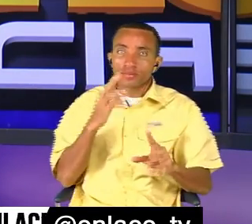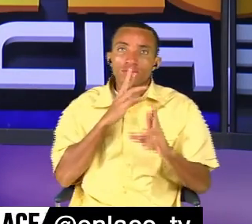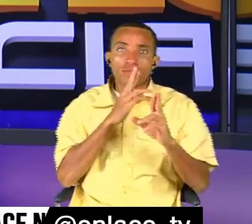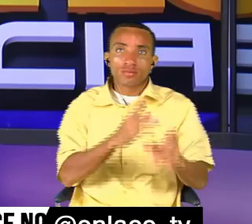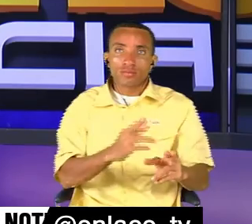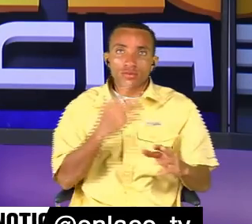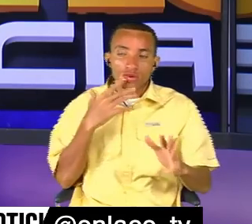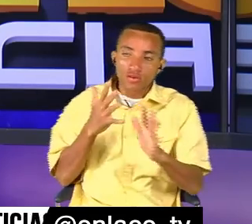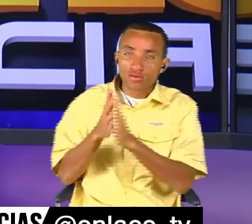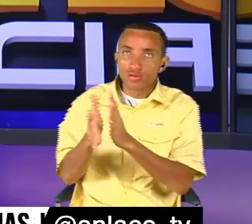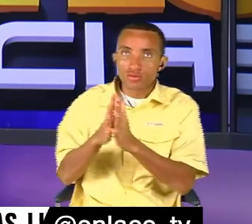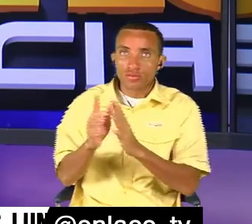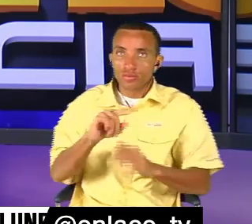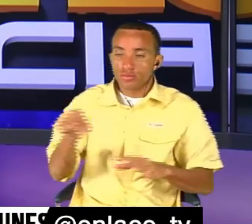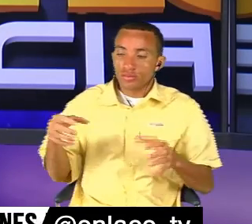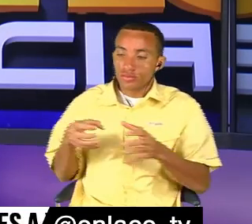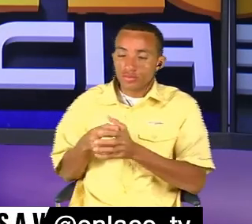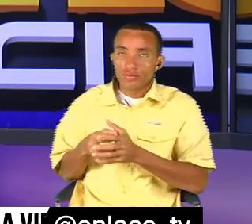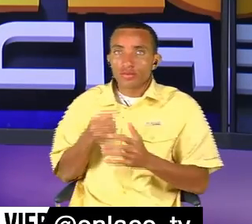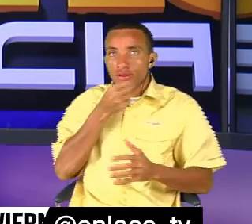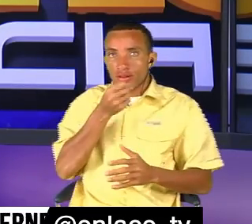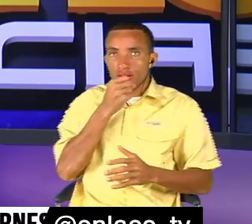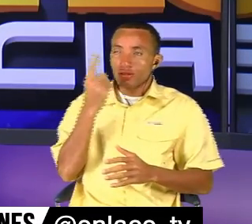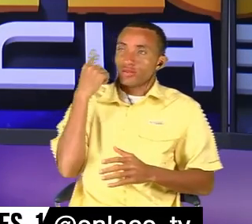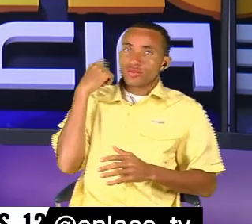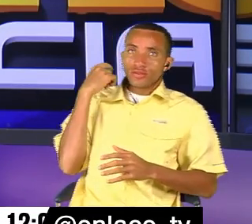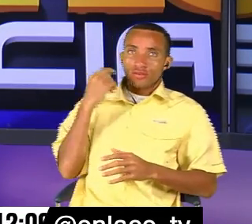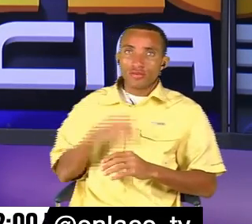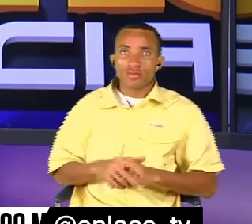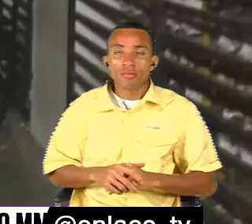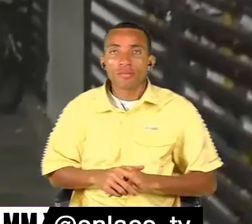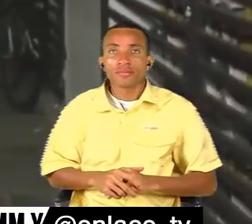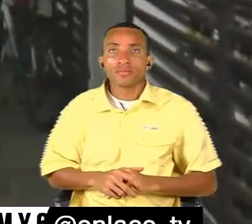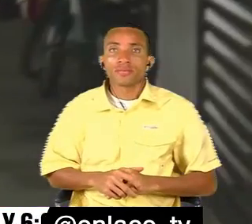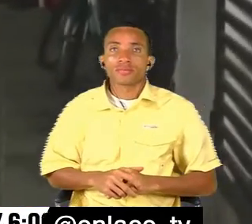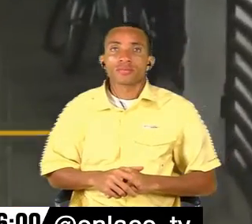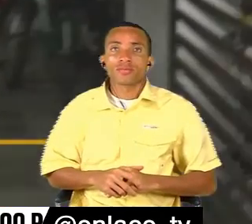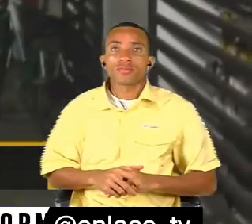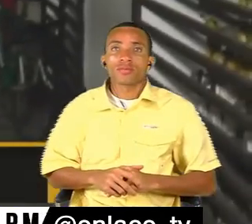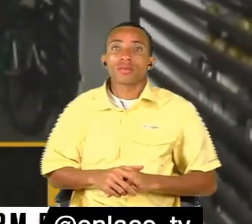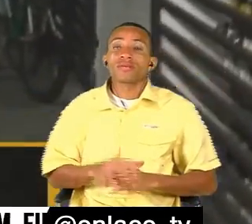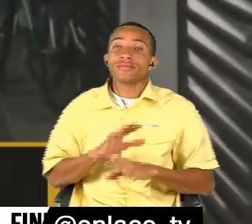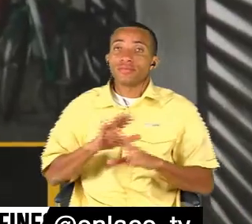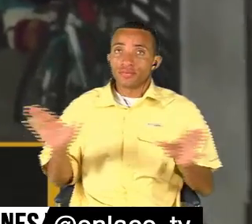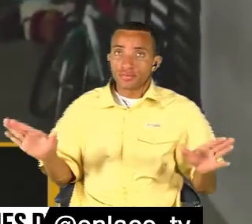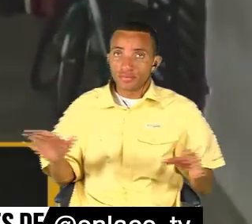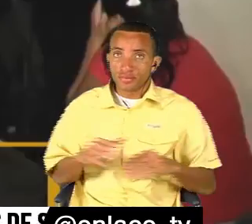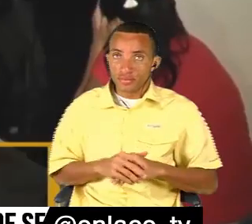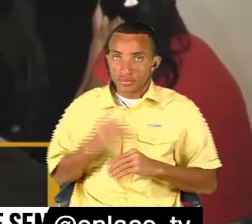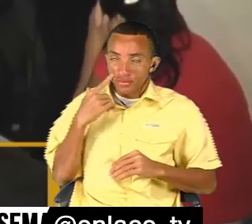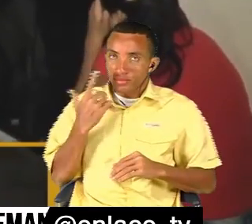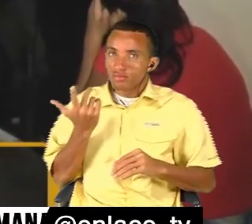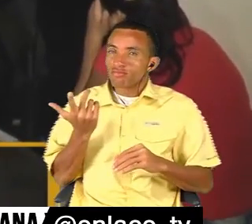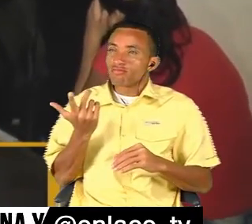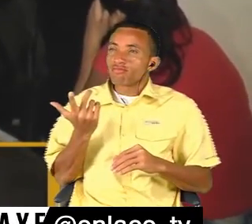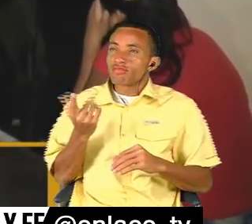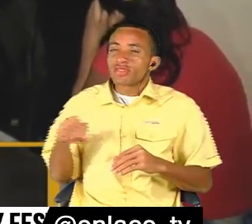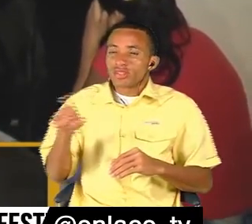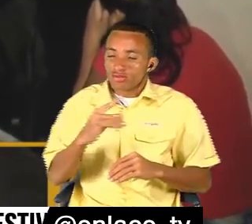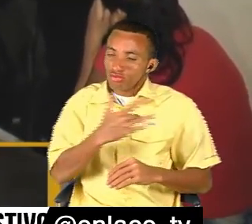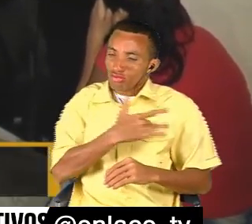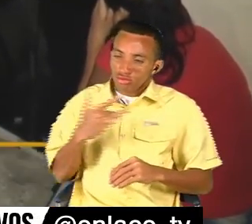elaborado por nuestro equipo periodístico hace un par de días. A raíz de la emisión de la crónica titulada Via Crucis de la Salud